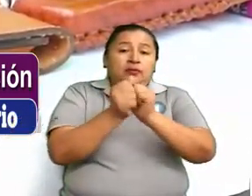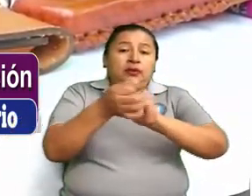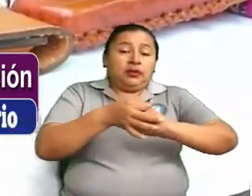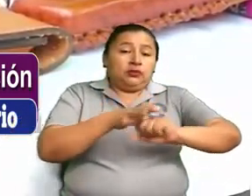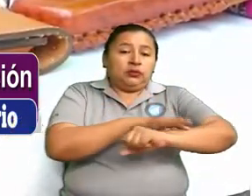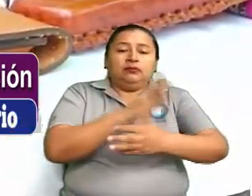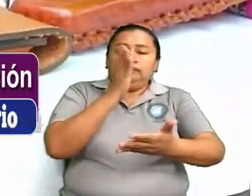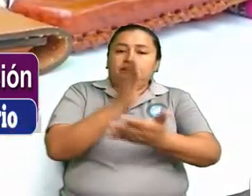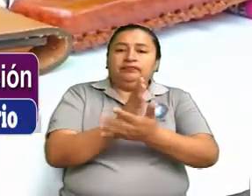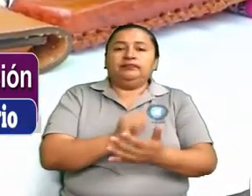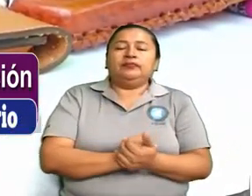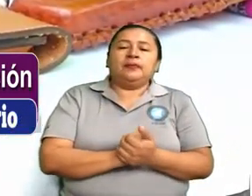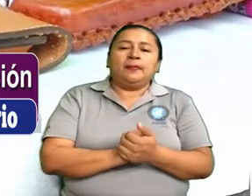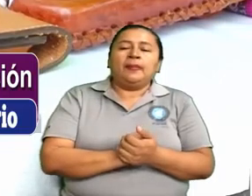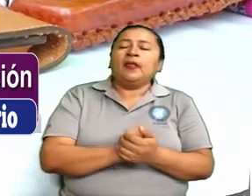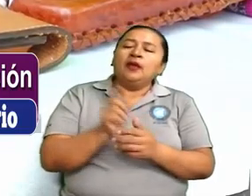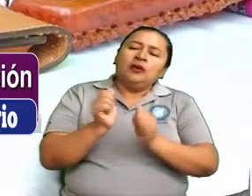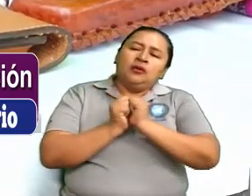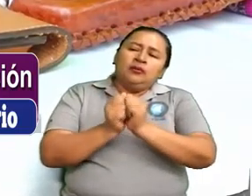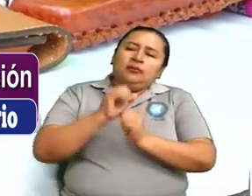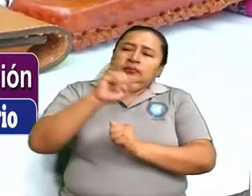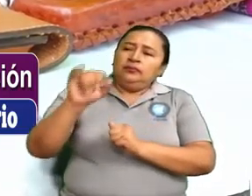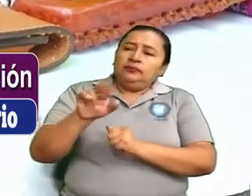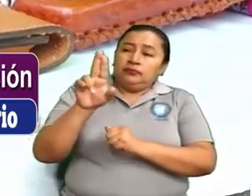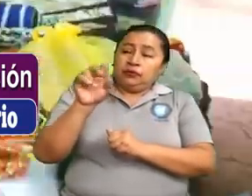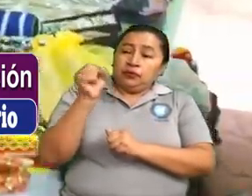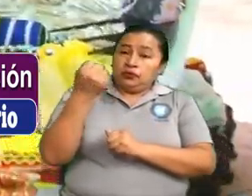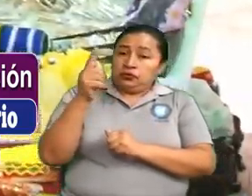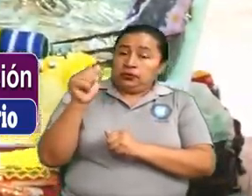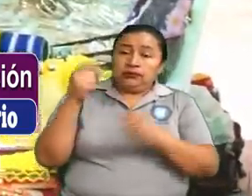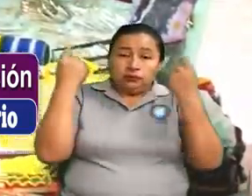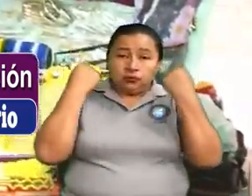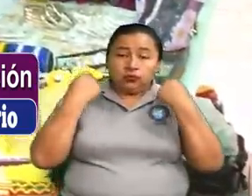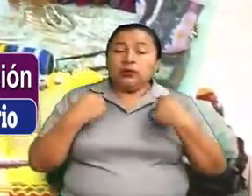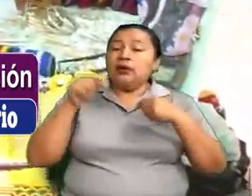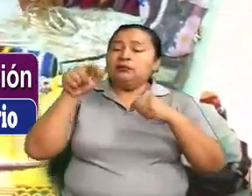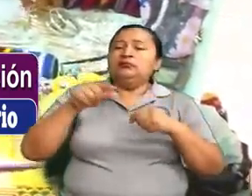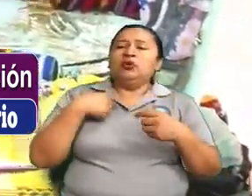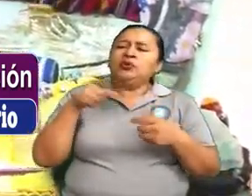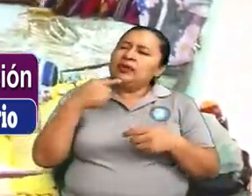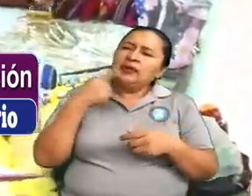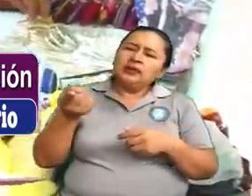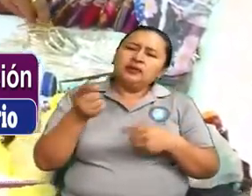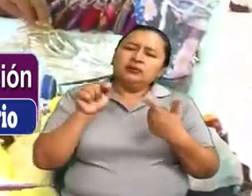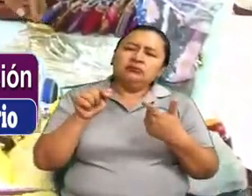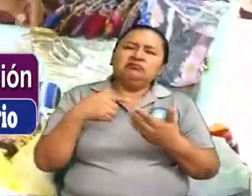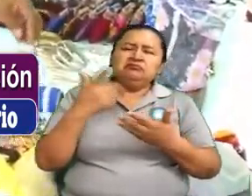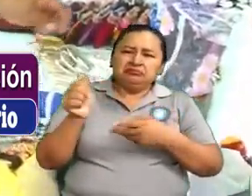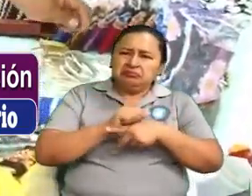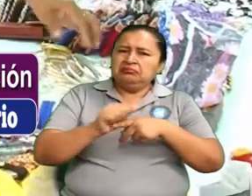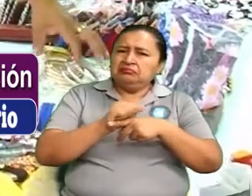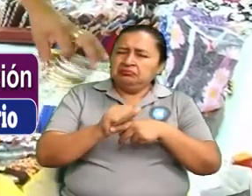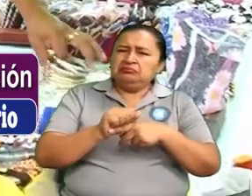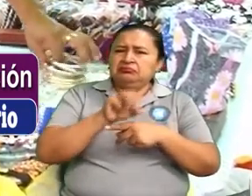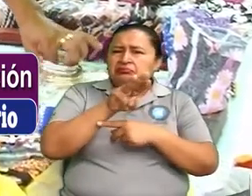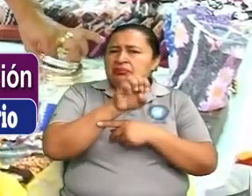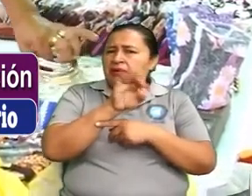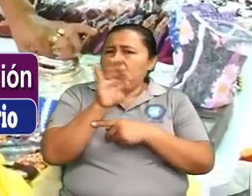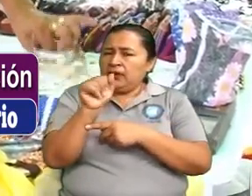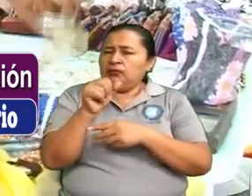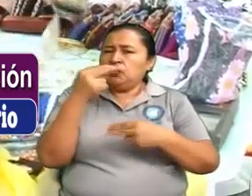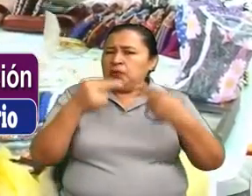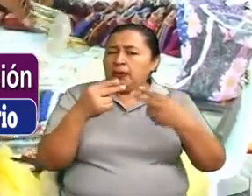Rosario. Compañera Justa, en ese sentido, entender un poquito lo que ha implicado, porque usted menciona una cifra ejercitada a partir del MEFCA